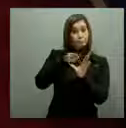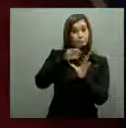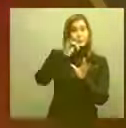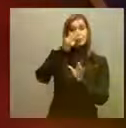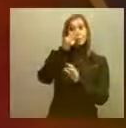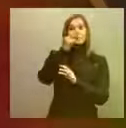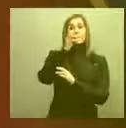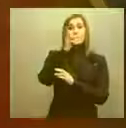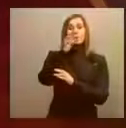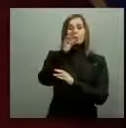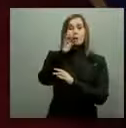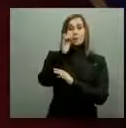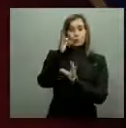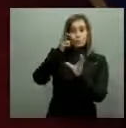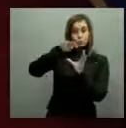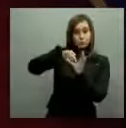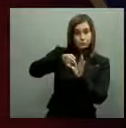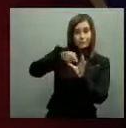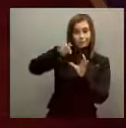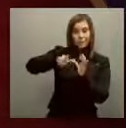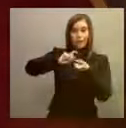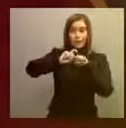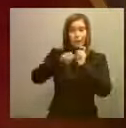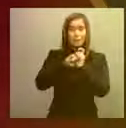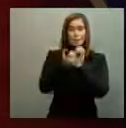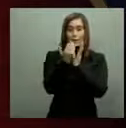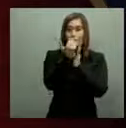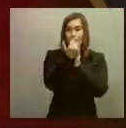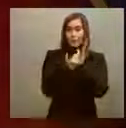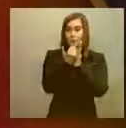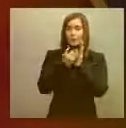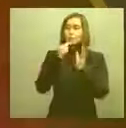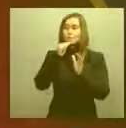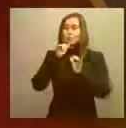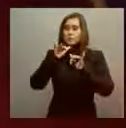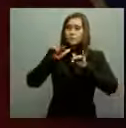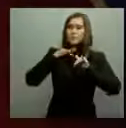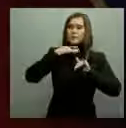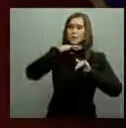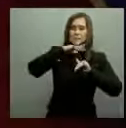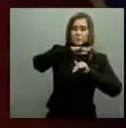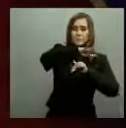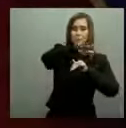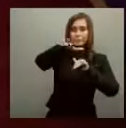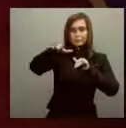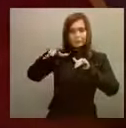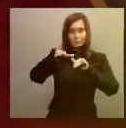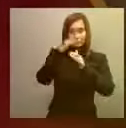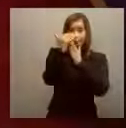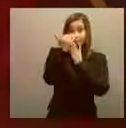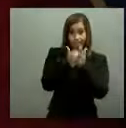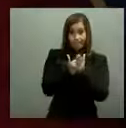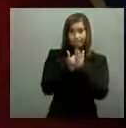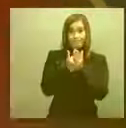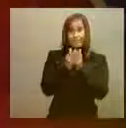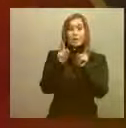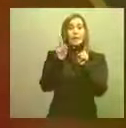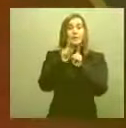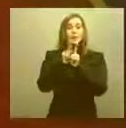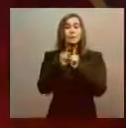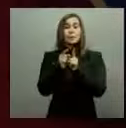la matriz de combustible del país y reducir la contaminación, propiciar mayor eficiencia y producir